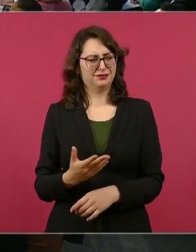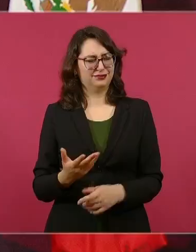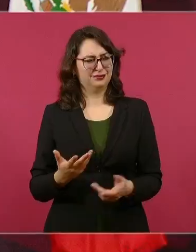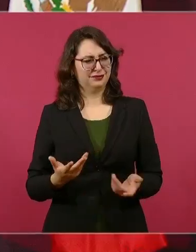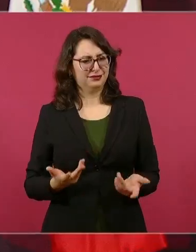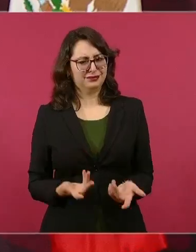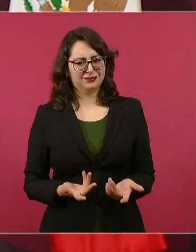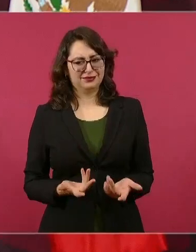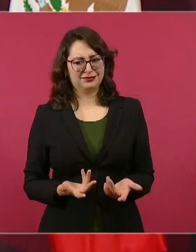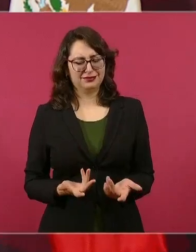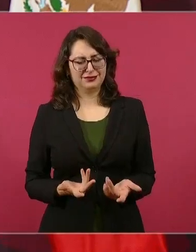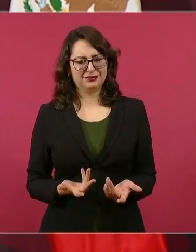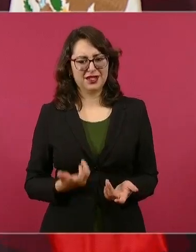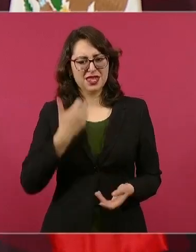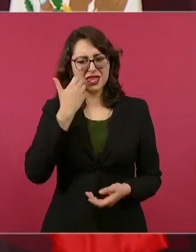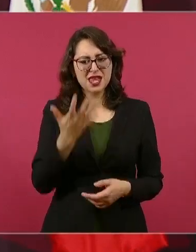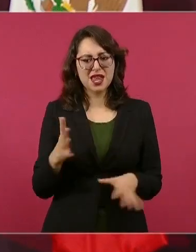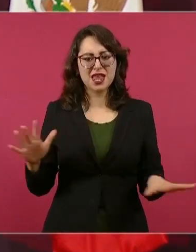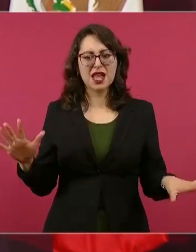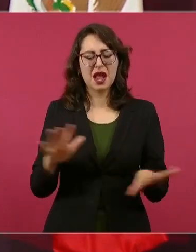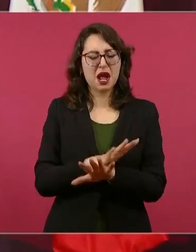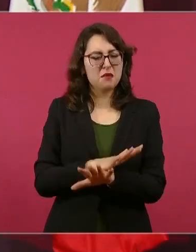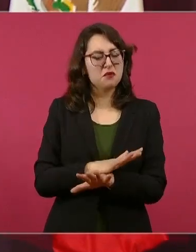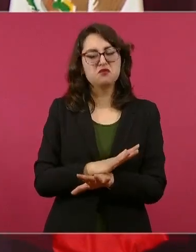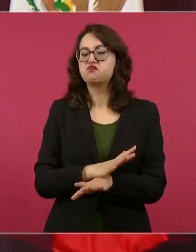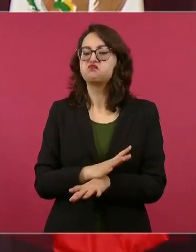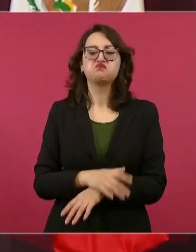votó por un cambio.